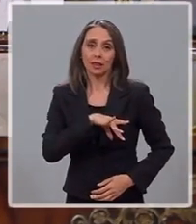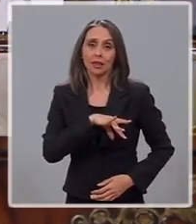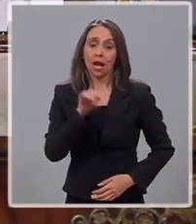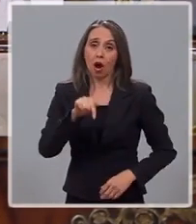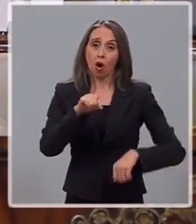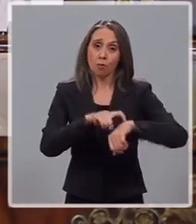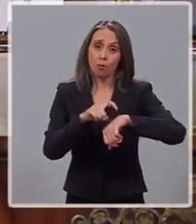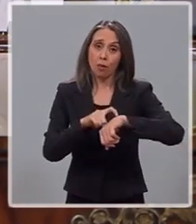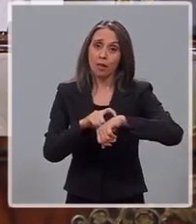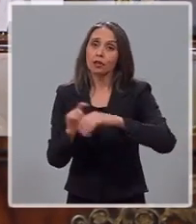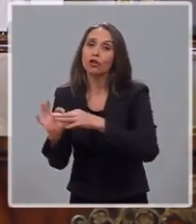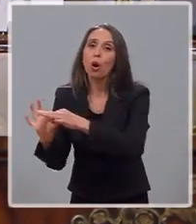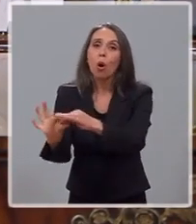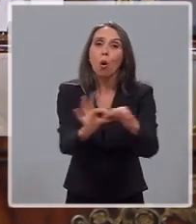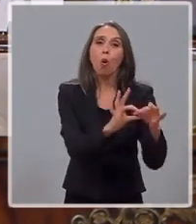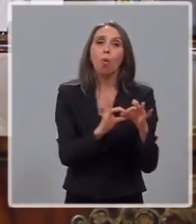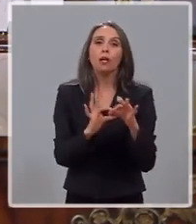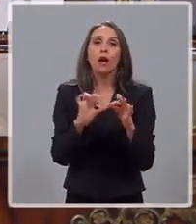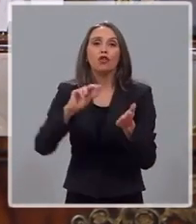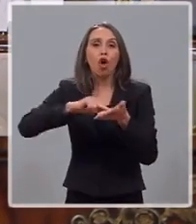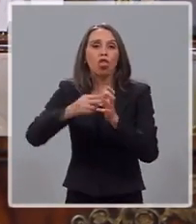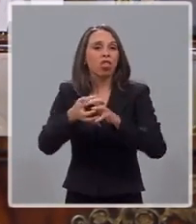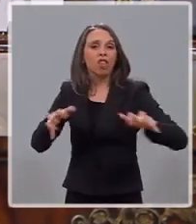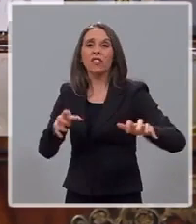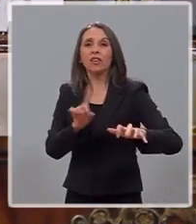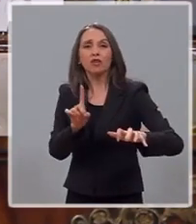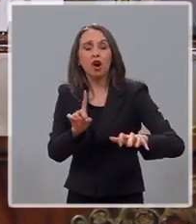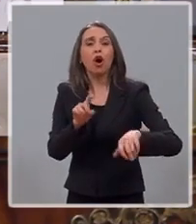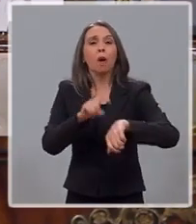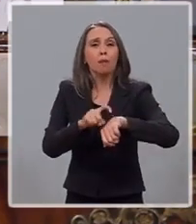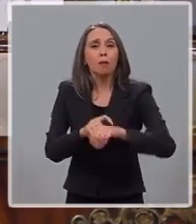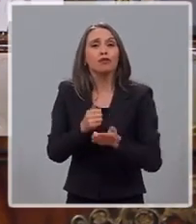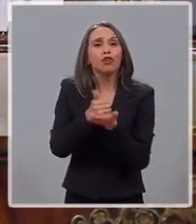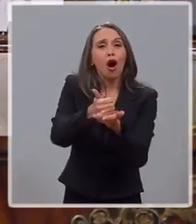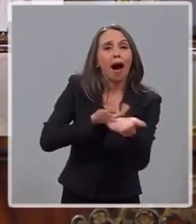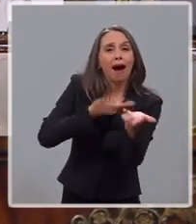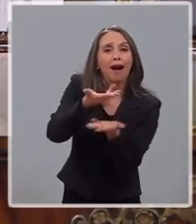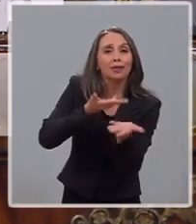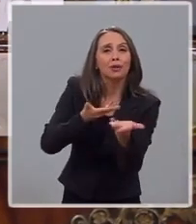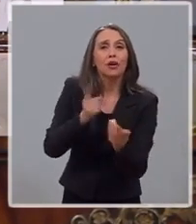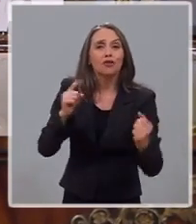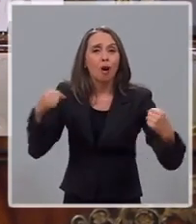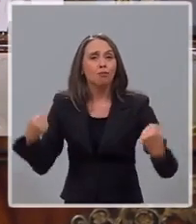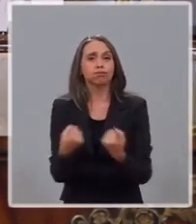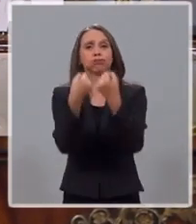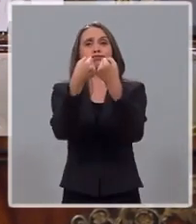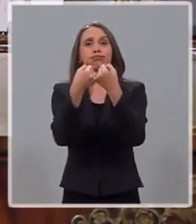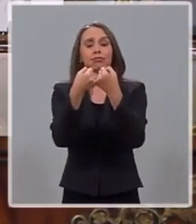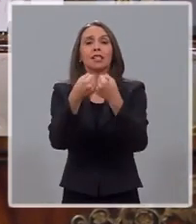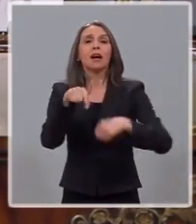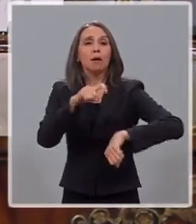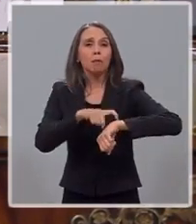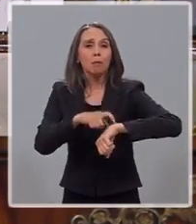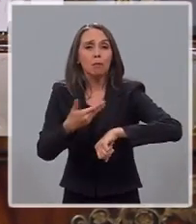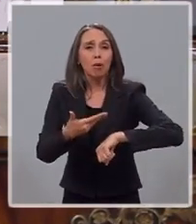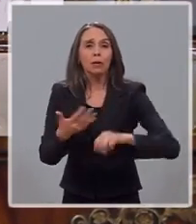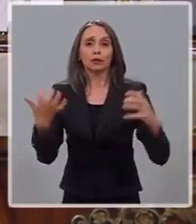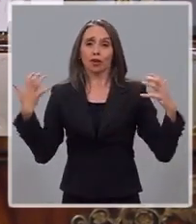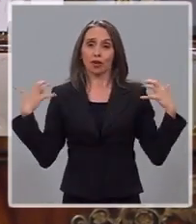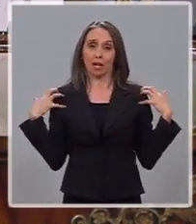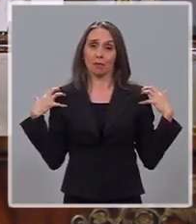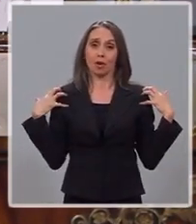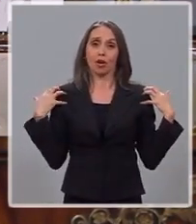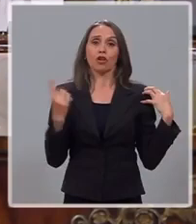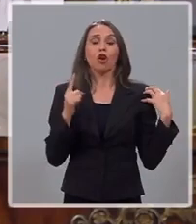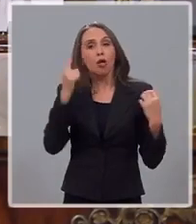son tiempo de unidad y no de división son tiempos de colaboración y no de enfrentamiento son tiempos de responsabilidad